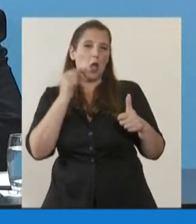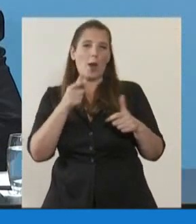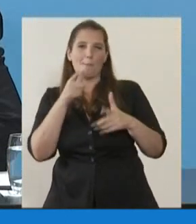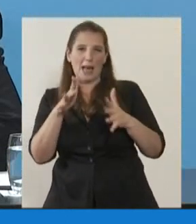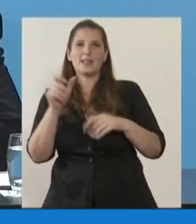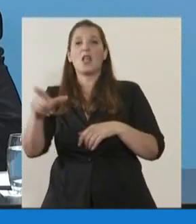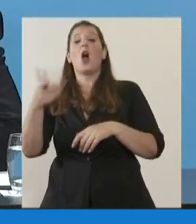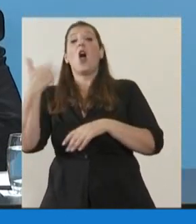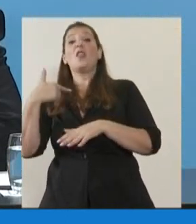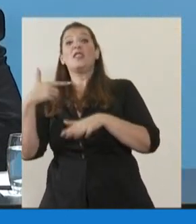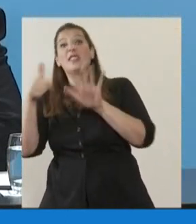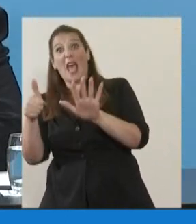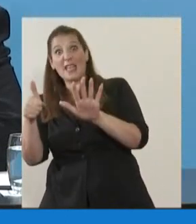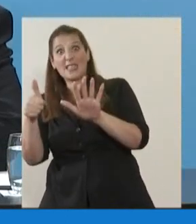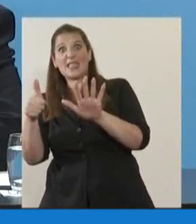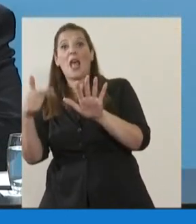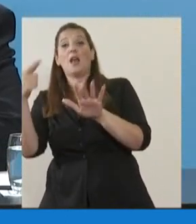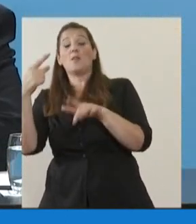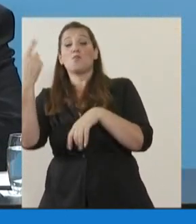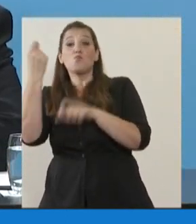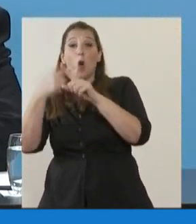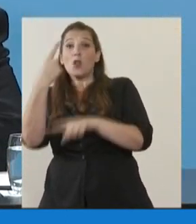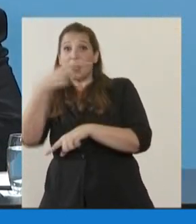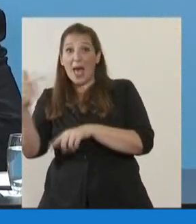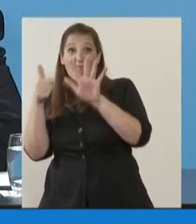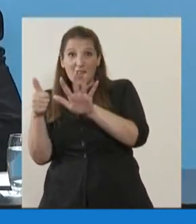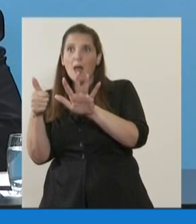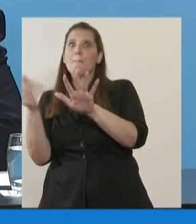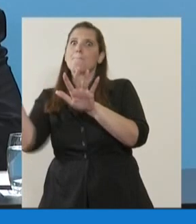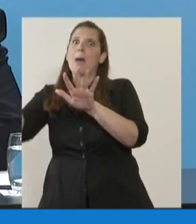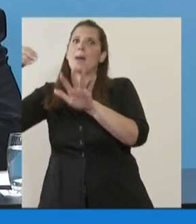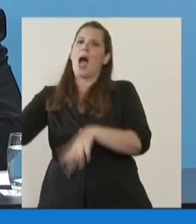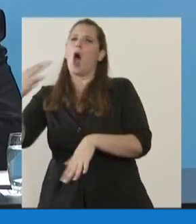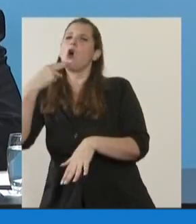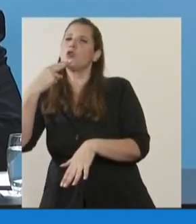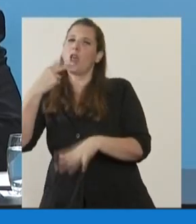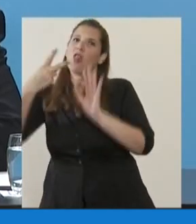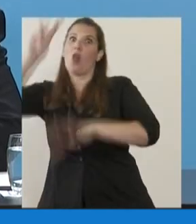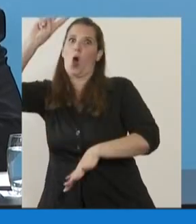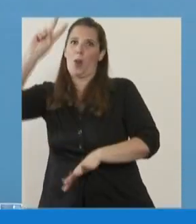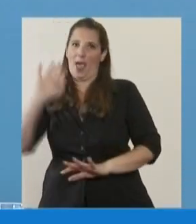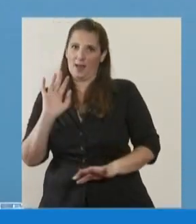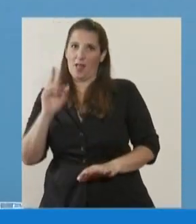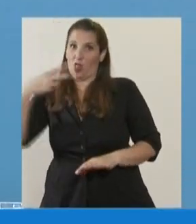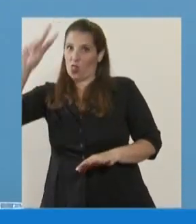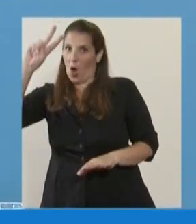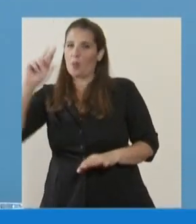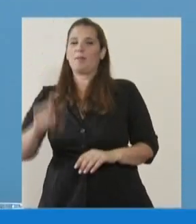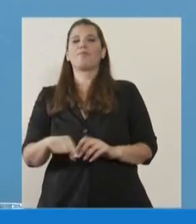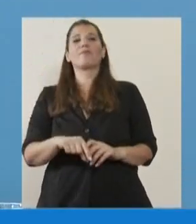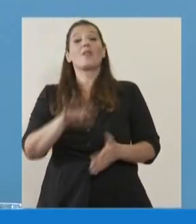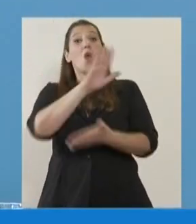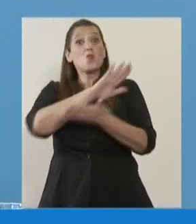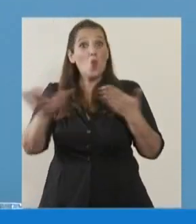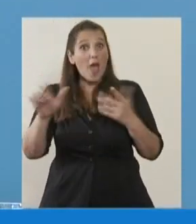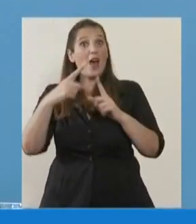7 a 11 frecuencias semanales para poder asegurar el doble diario, ¿sí? que les decía. Y la tercera ruta nueva,